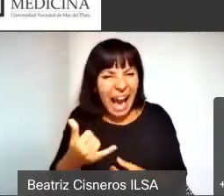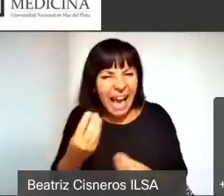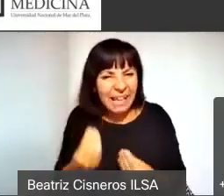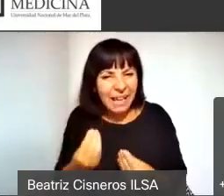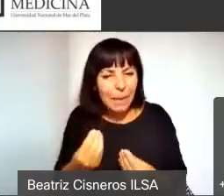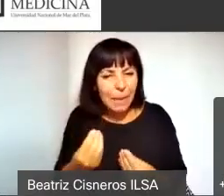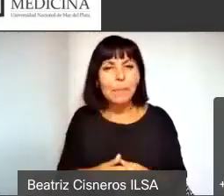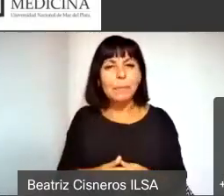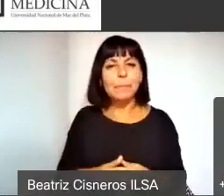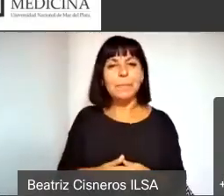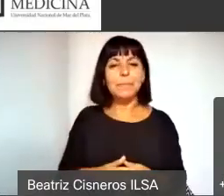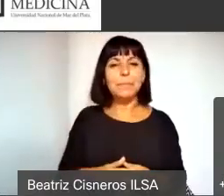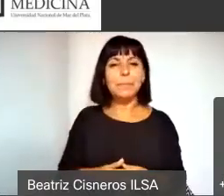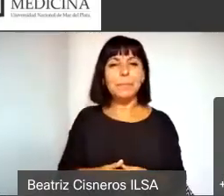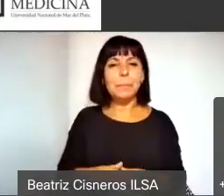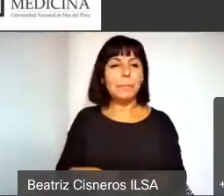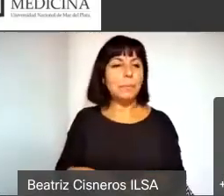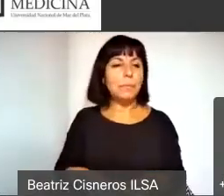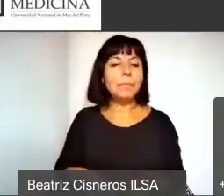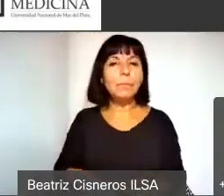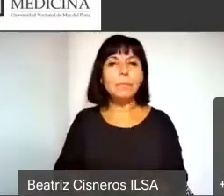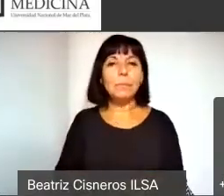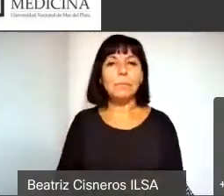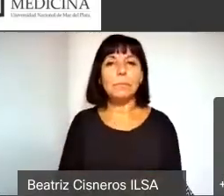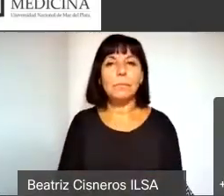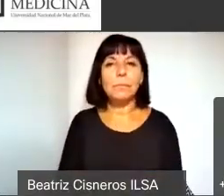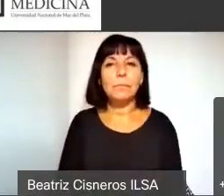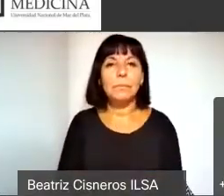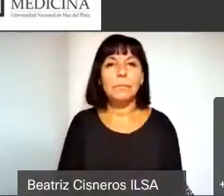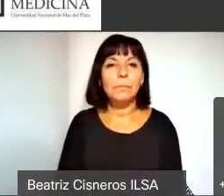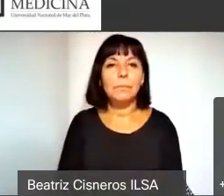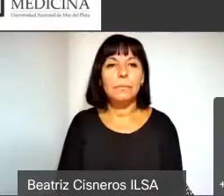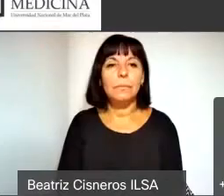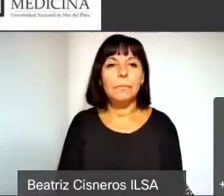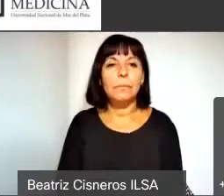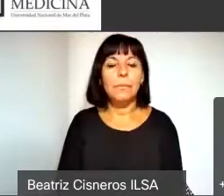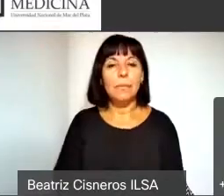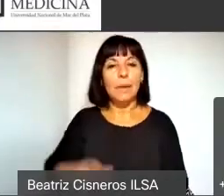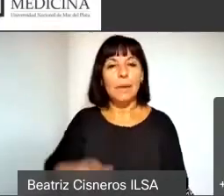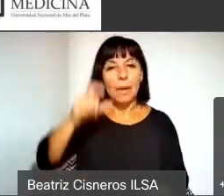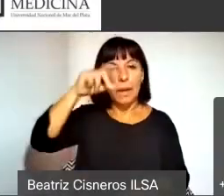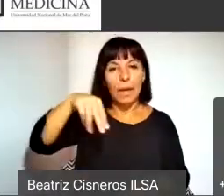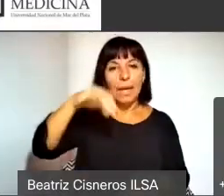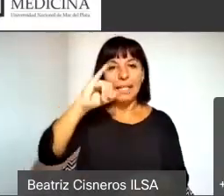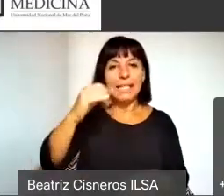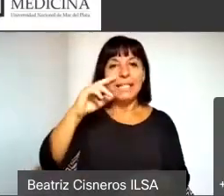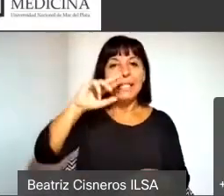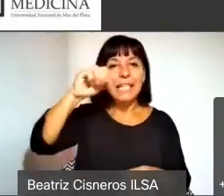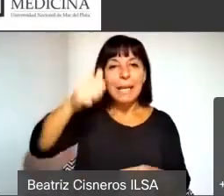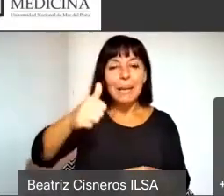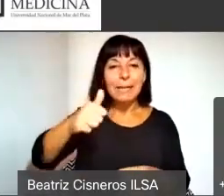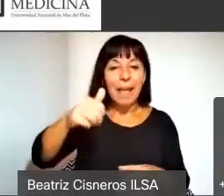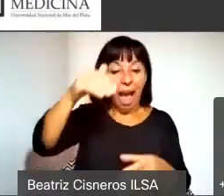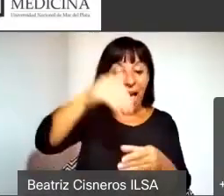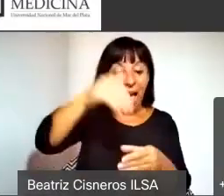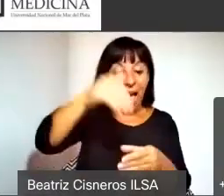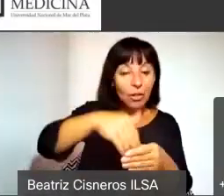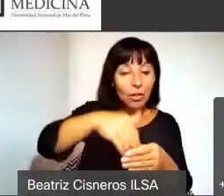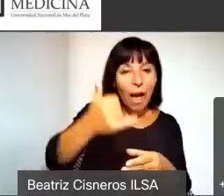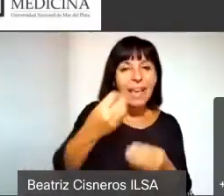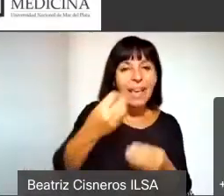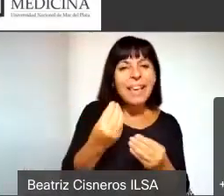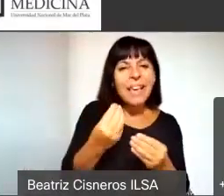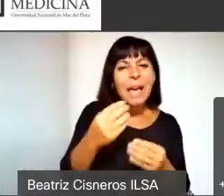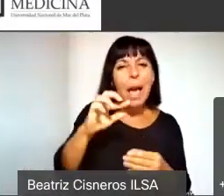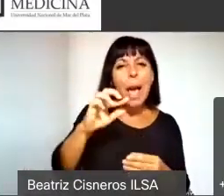básicamente esos son los componentes de un lisosoma. Las enzimas que tienen en su interior son proteínas, y como toda